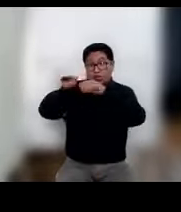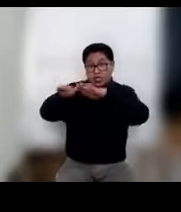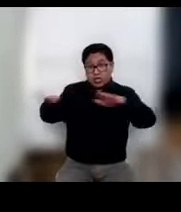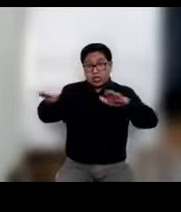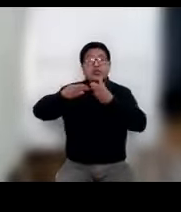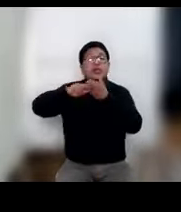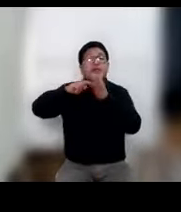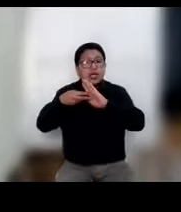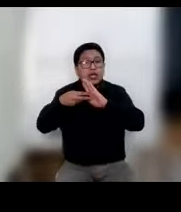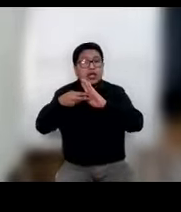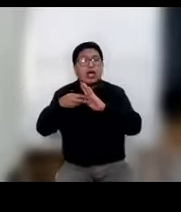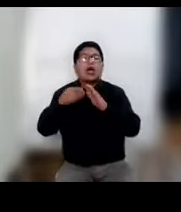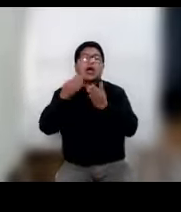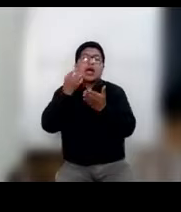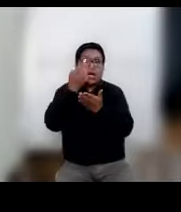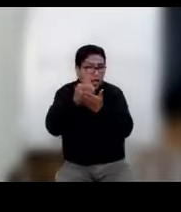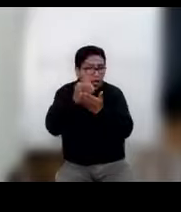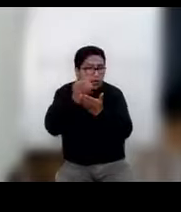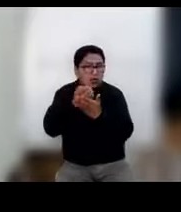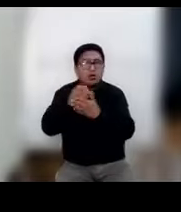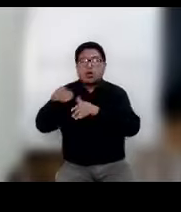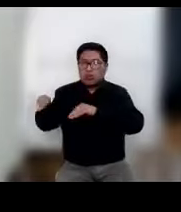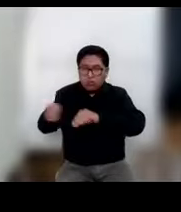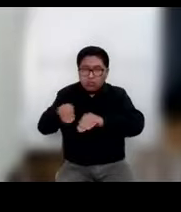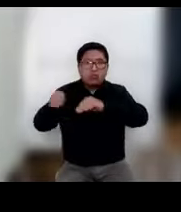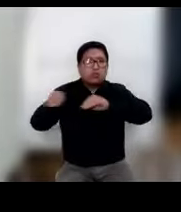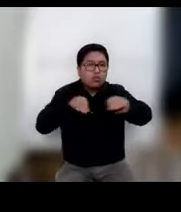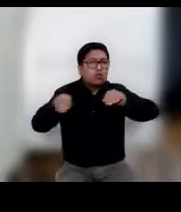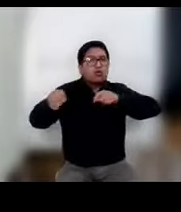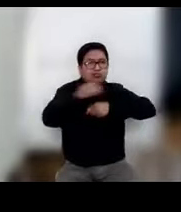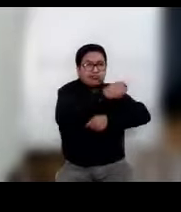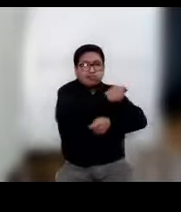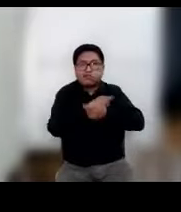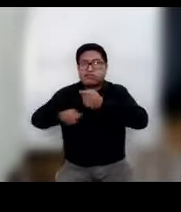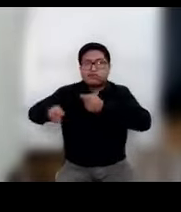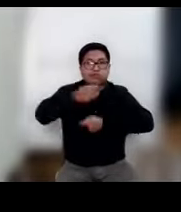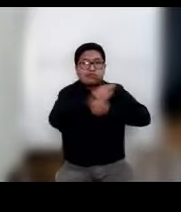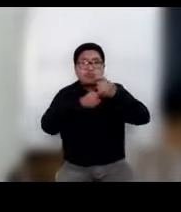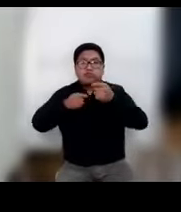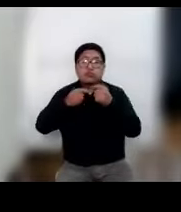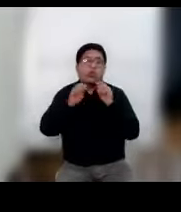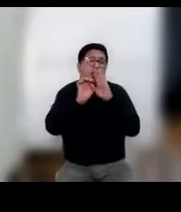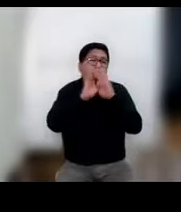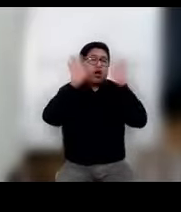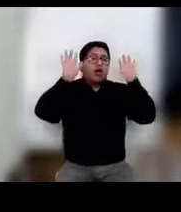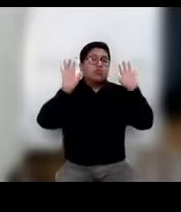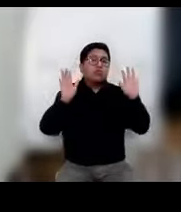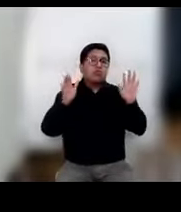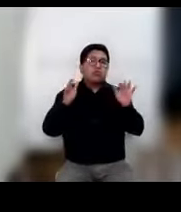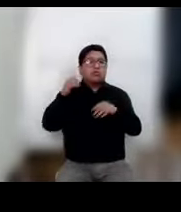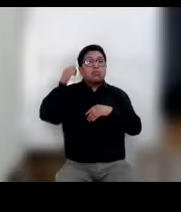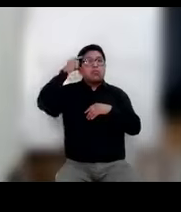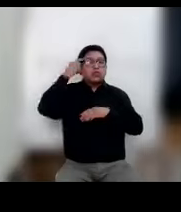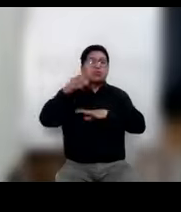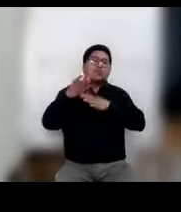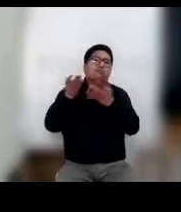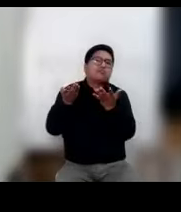aporta un movimiento económico del país y que eso definitivamente no podría ser una cuestión subterránea una